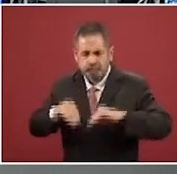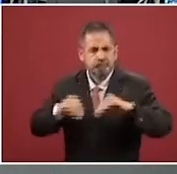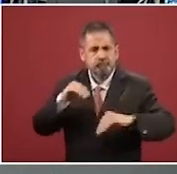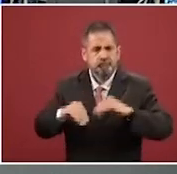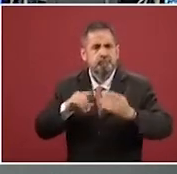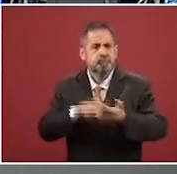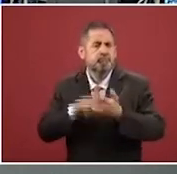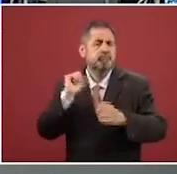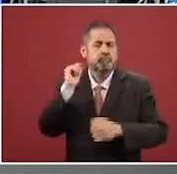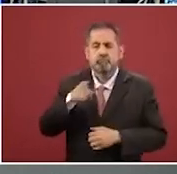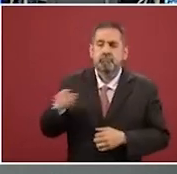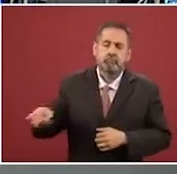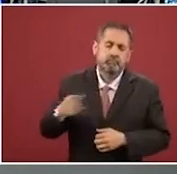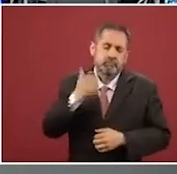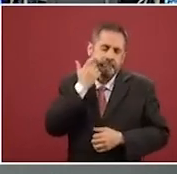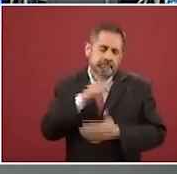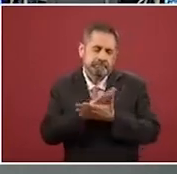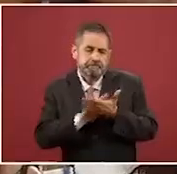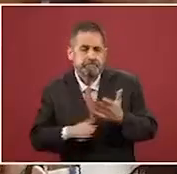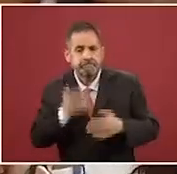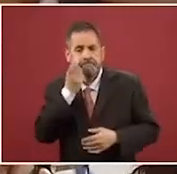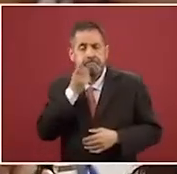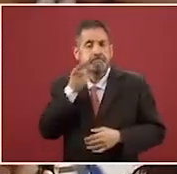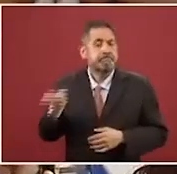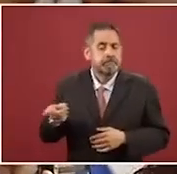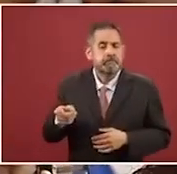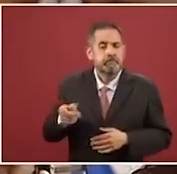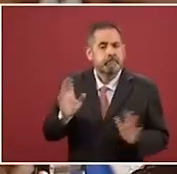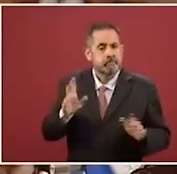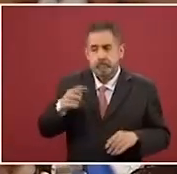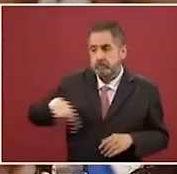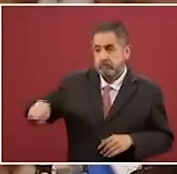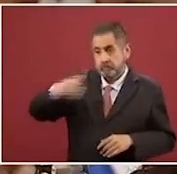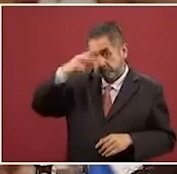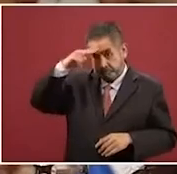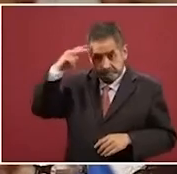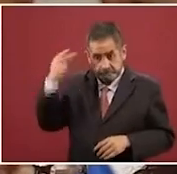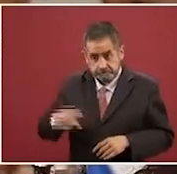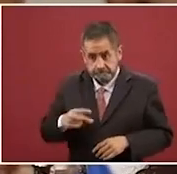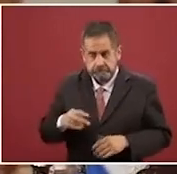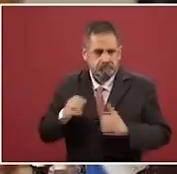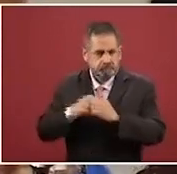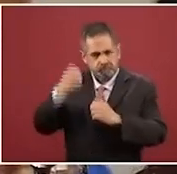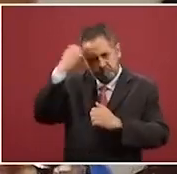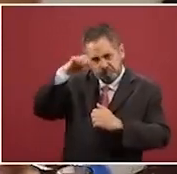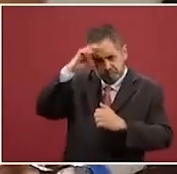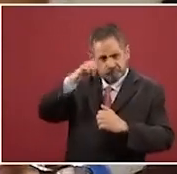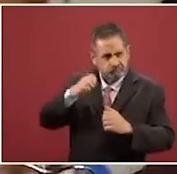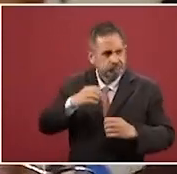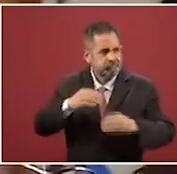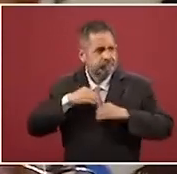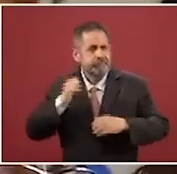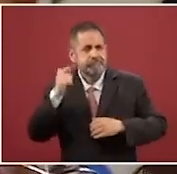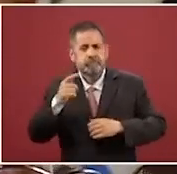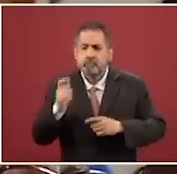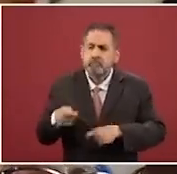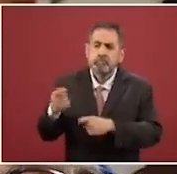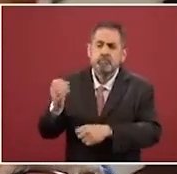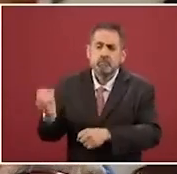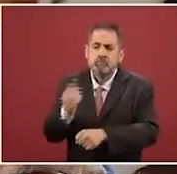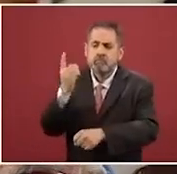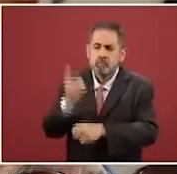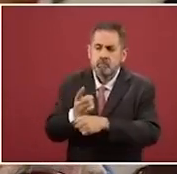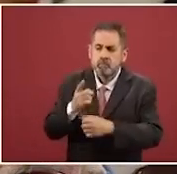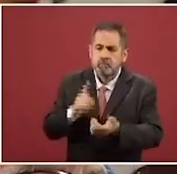dice muy modestamente el científico, que a los científicos mexicanos y de experiencia nos dieran al menos la oportunidad